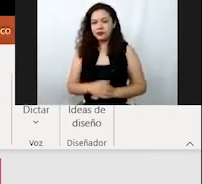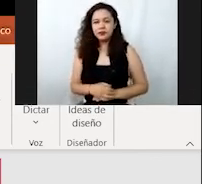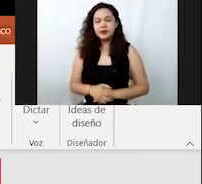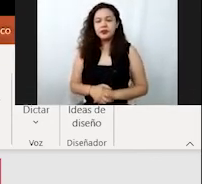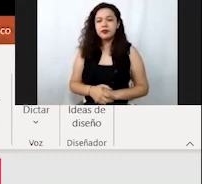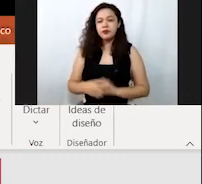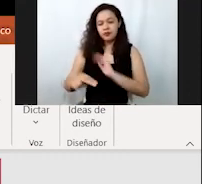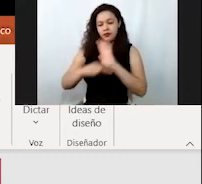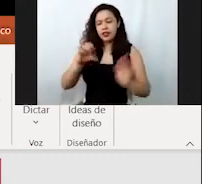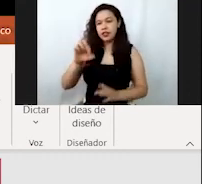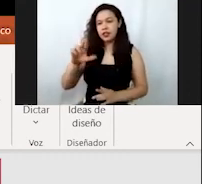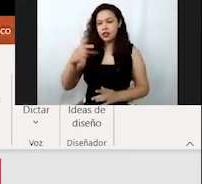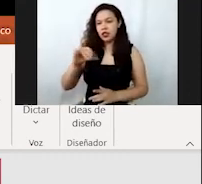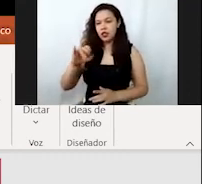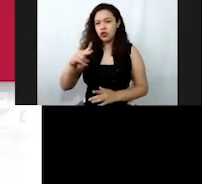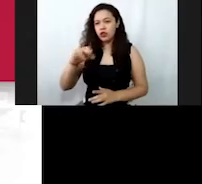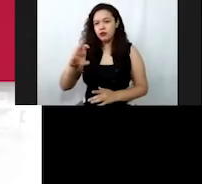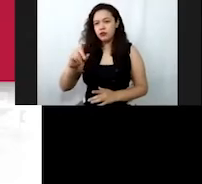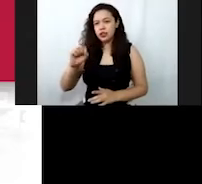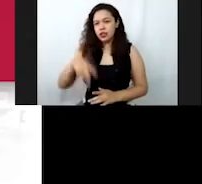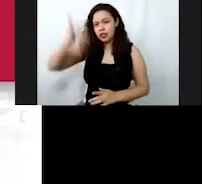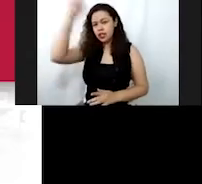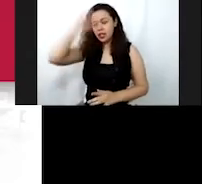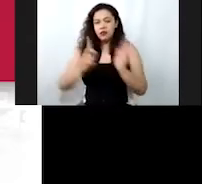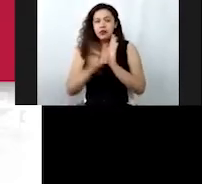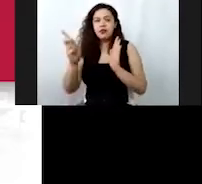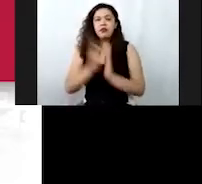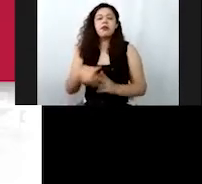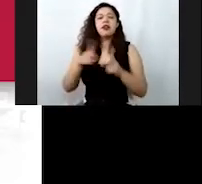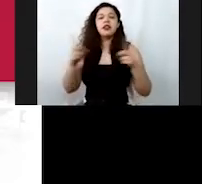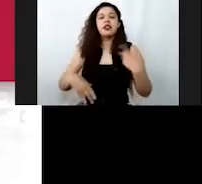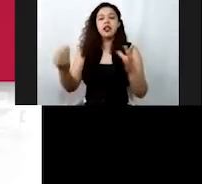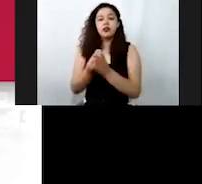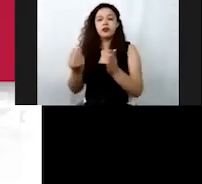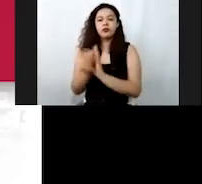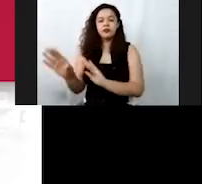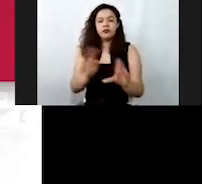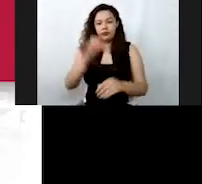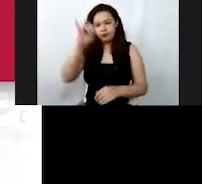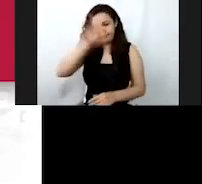Firma Sergio Gómez Sainz, jefe del Departamento de Desarrollo y Capacitación.